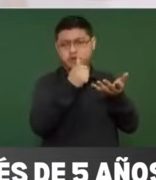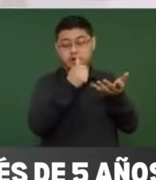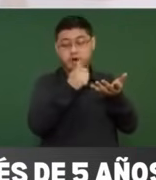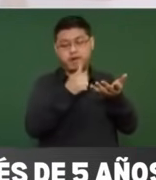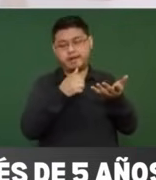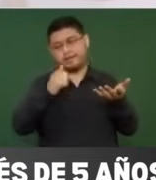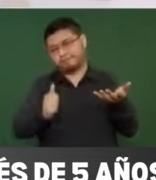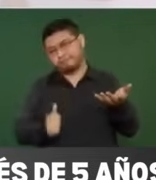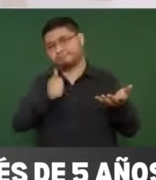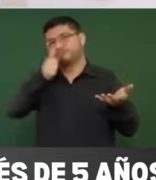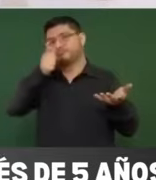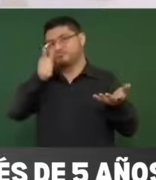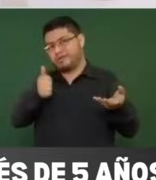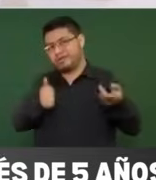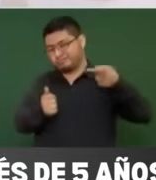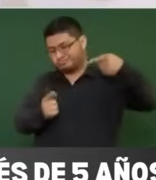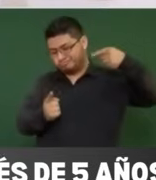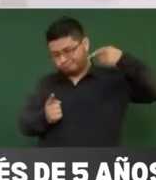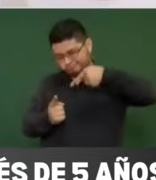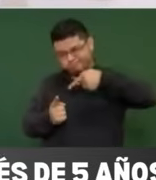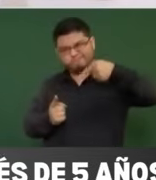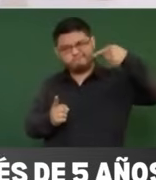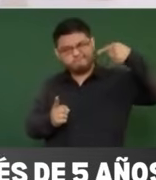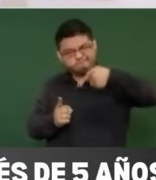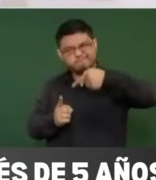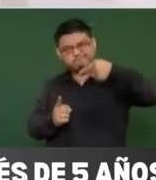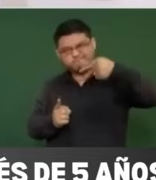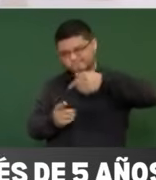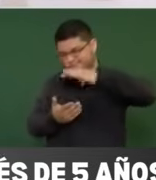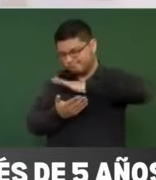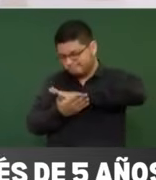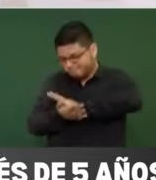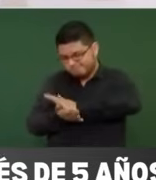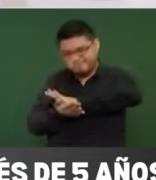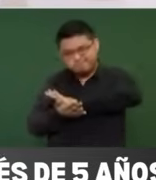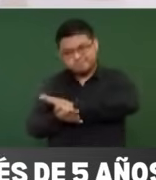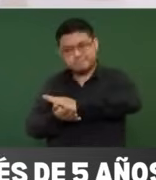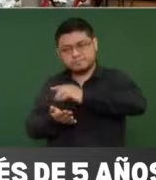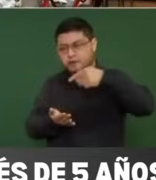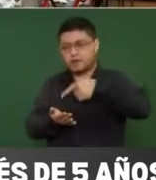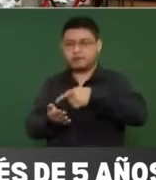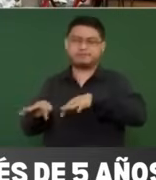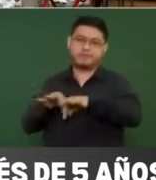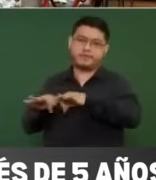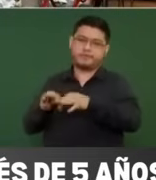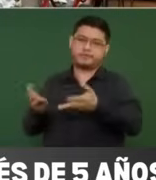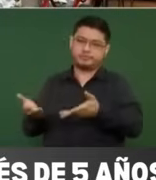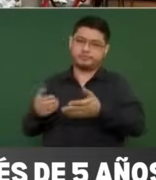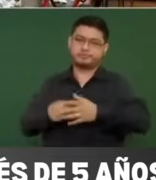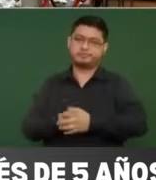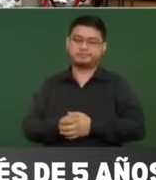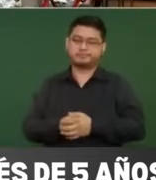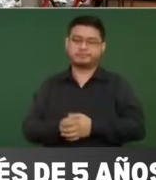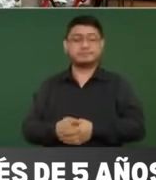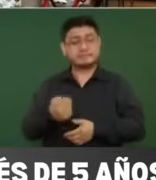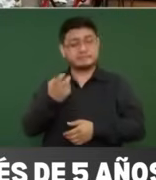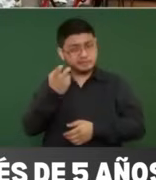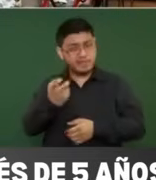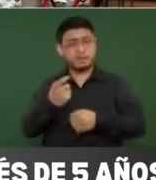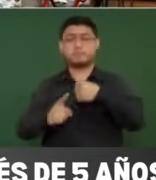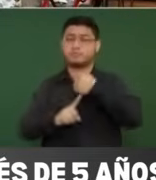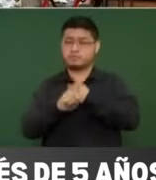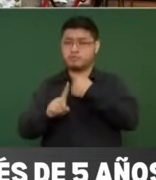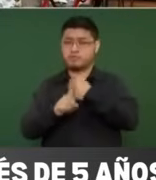explotando al trabajador, al proletario. Esa es la esencia de